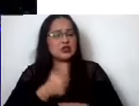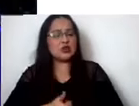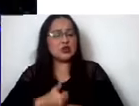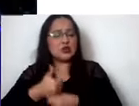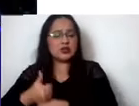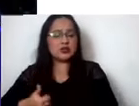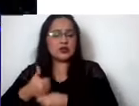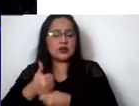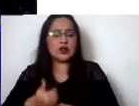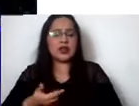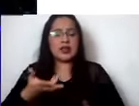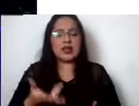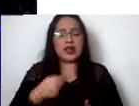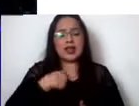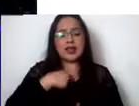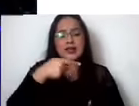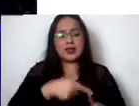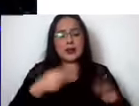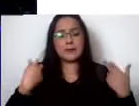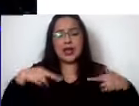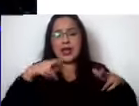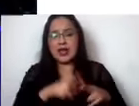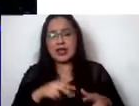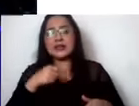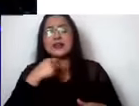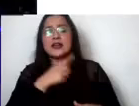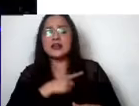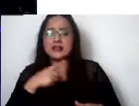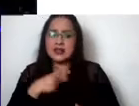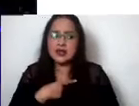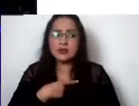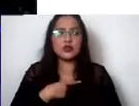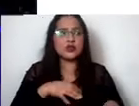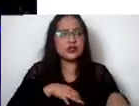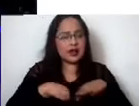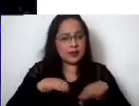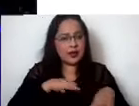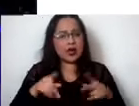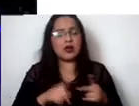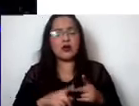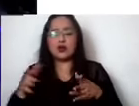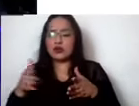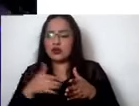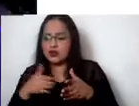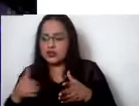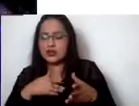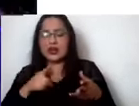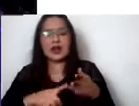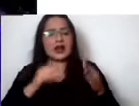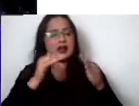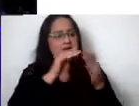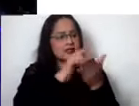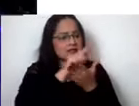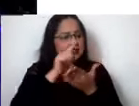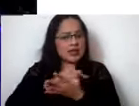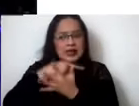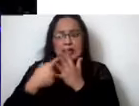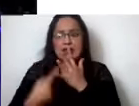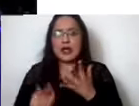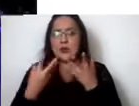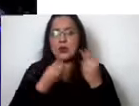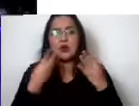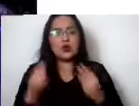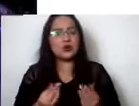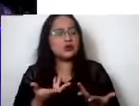ser maestra, sacar adelante nuestro trabajo, cocinar, ¿no? Es como ya no sabes ni por dónde, ni a qué hora,